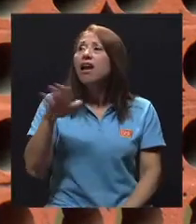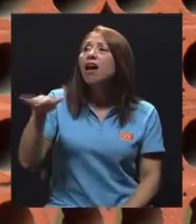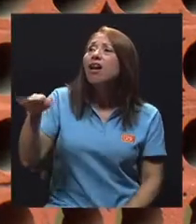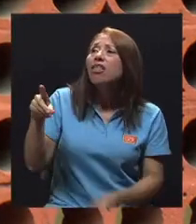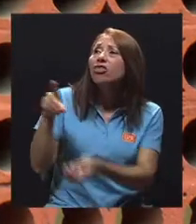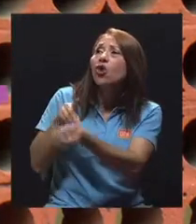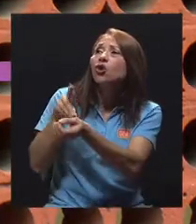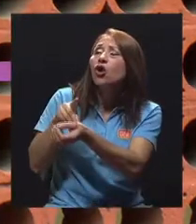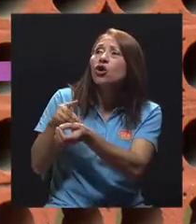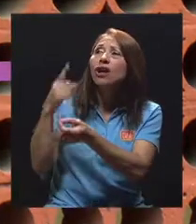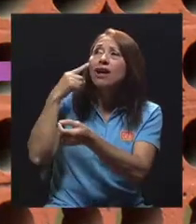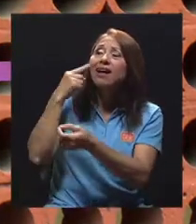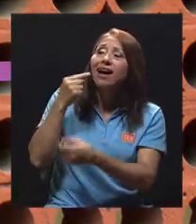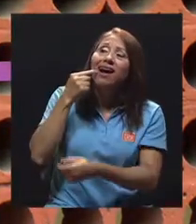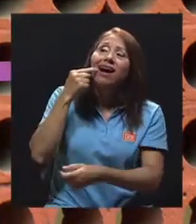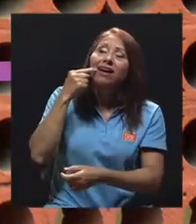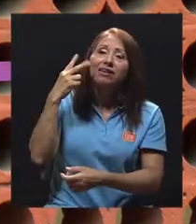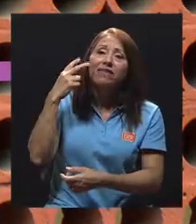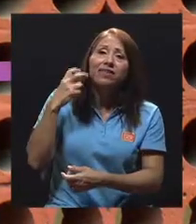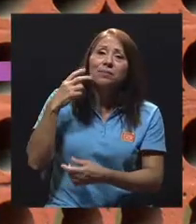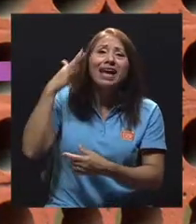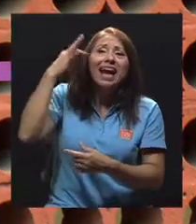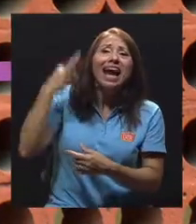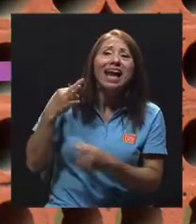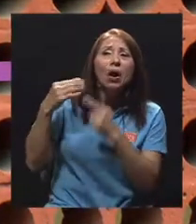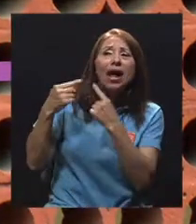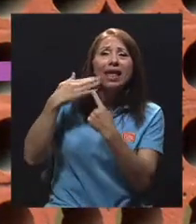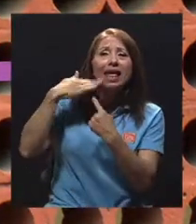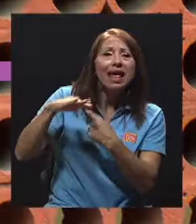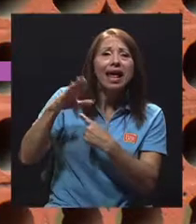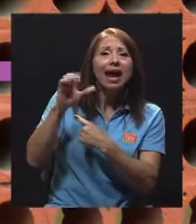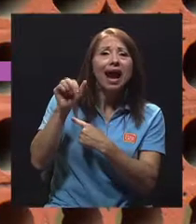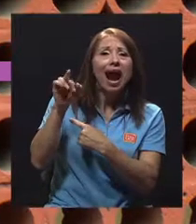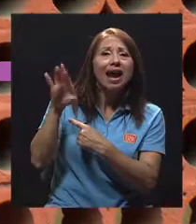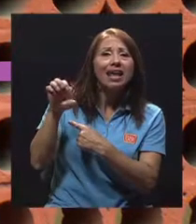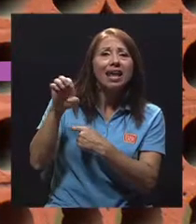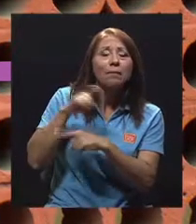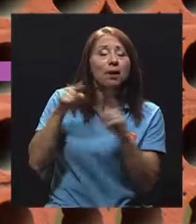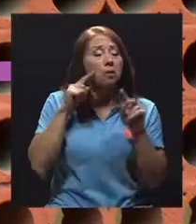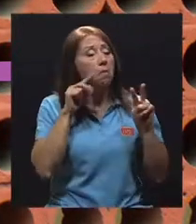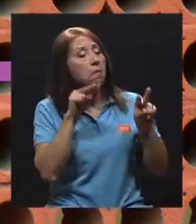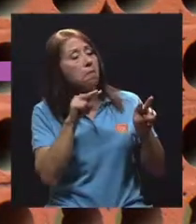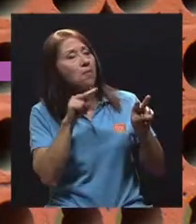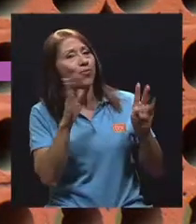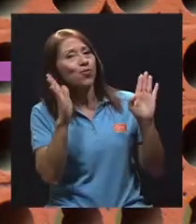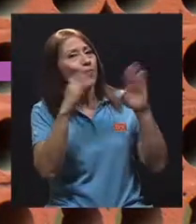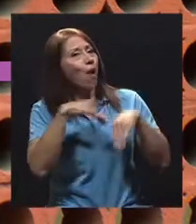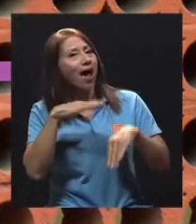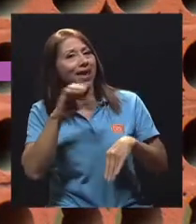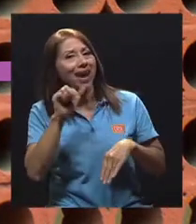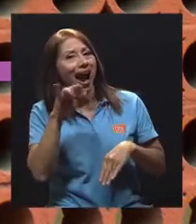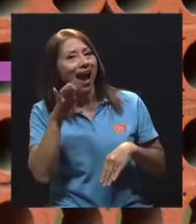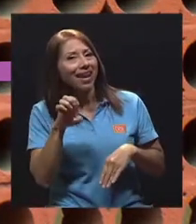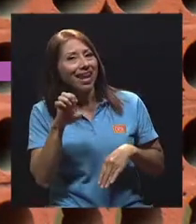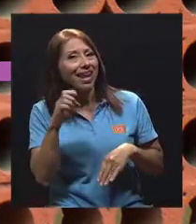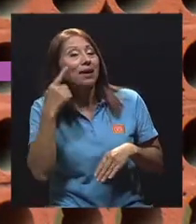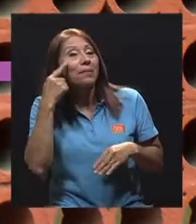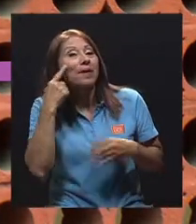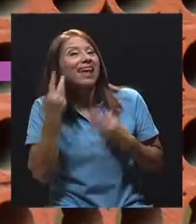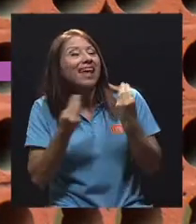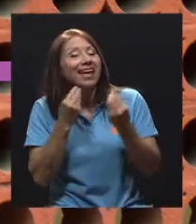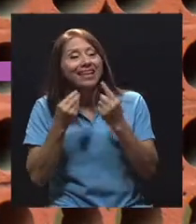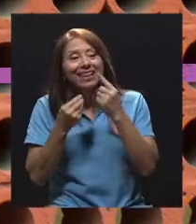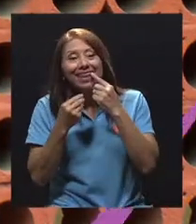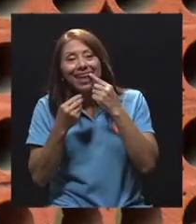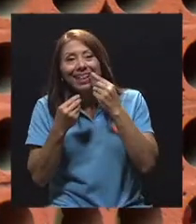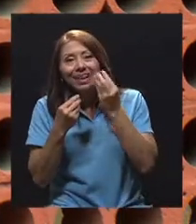acá, porque creo que tengo una carie, ¿verdad? Y no hay una carie. Lo que hay es el cuello